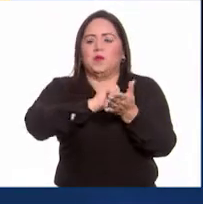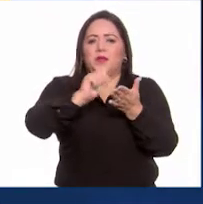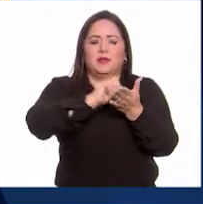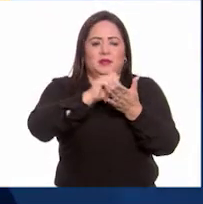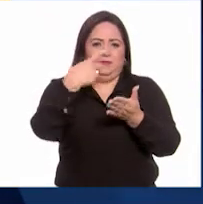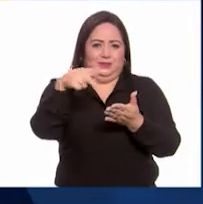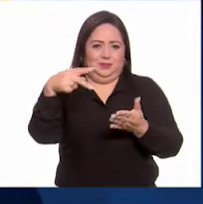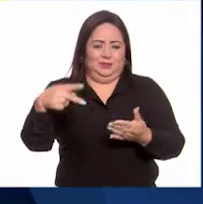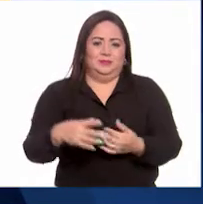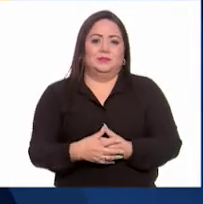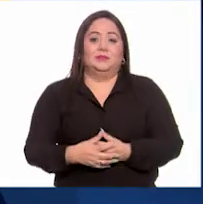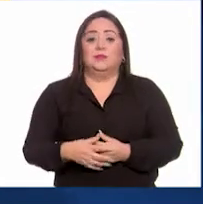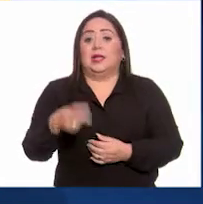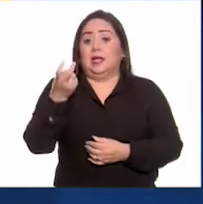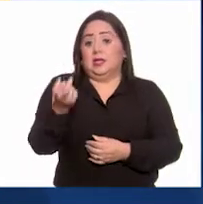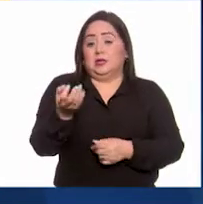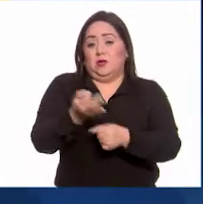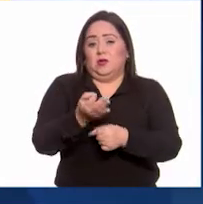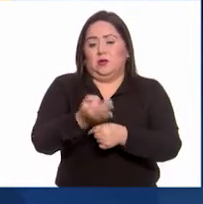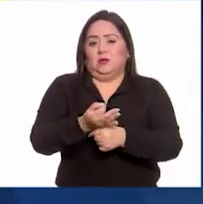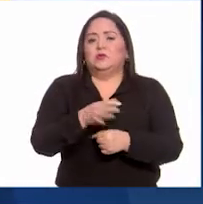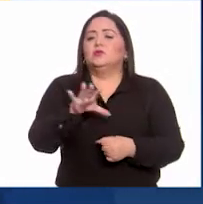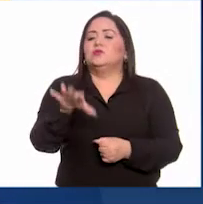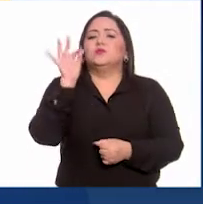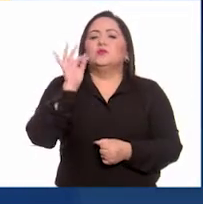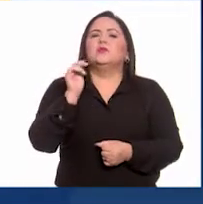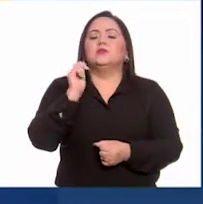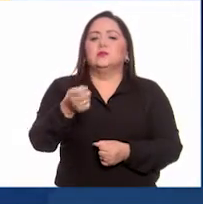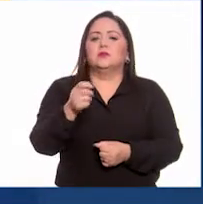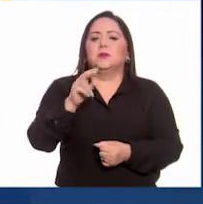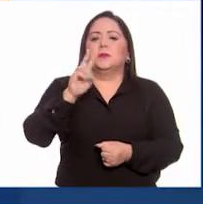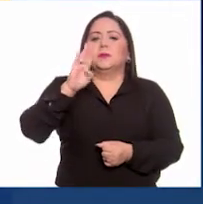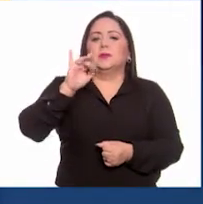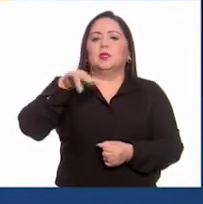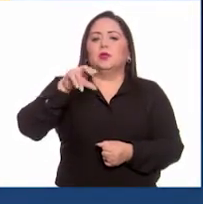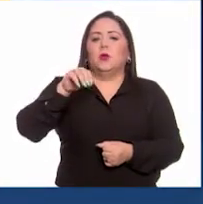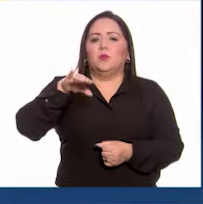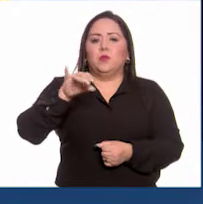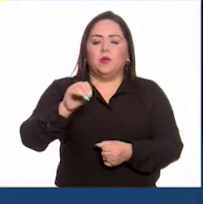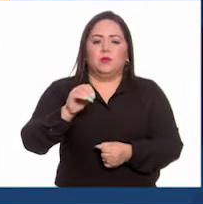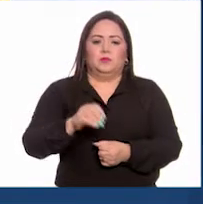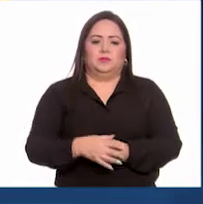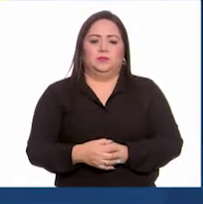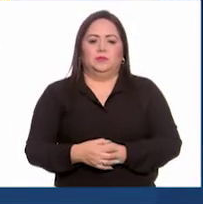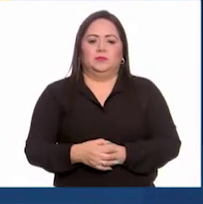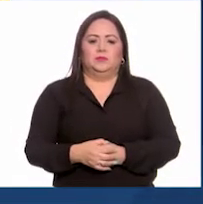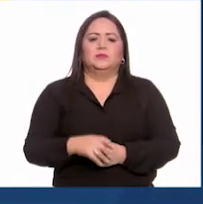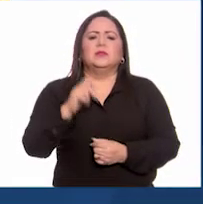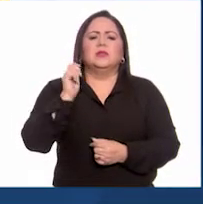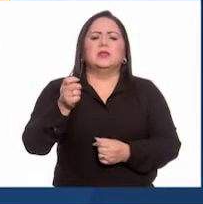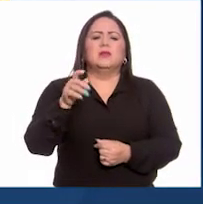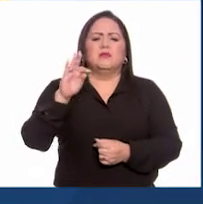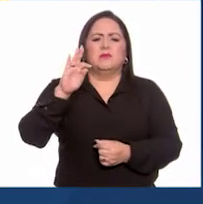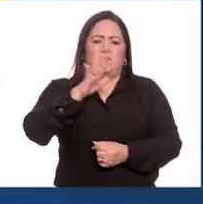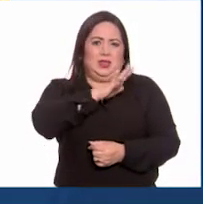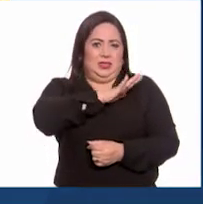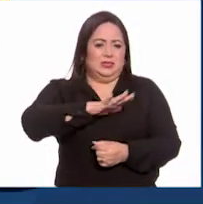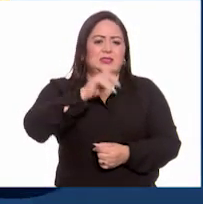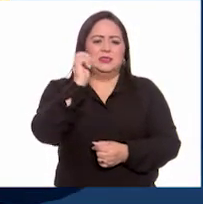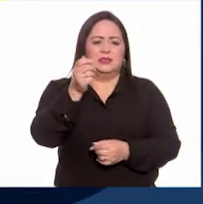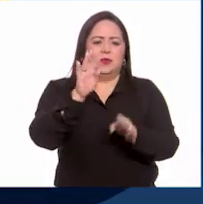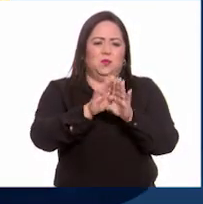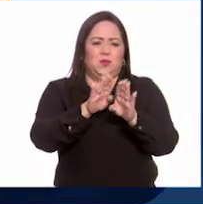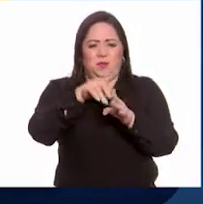creativa. En esta ocasión vamos a elegir el binomio fantástico. El binomio fantástico es